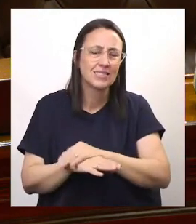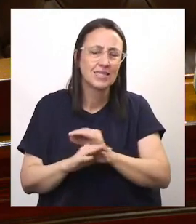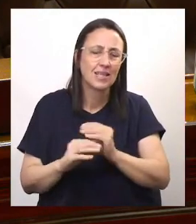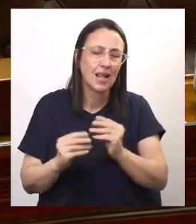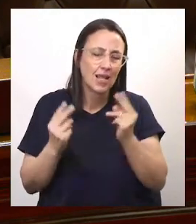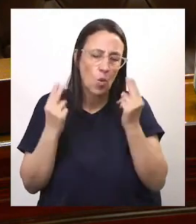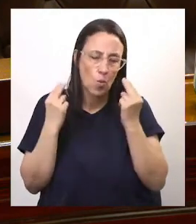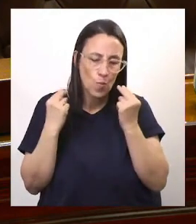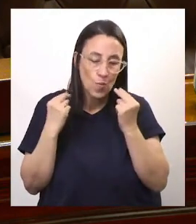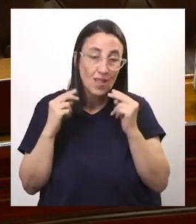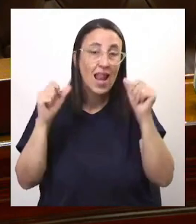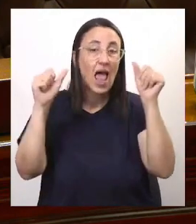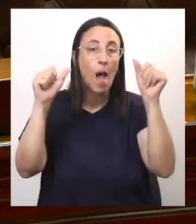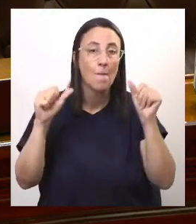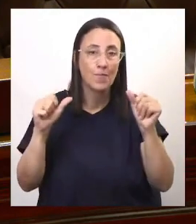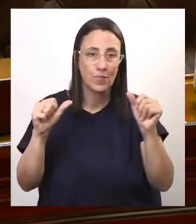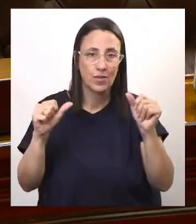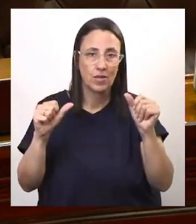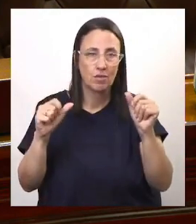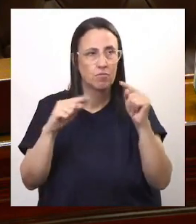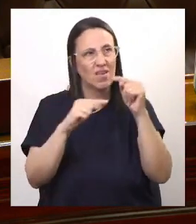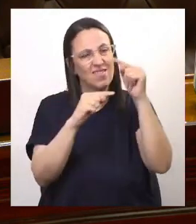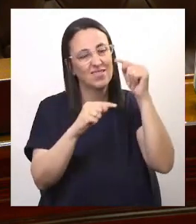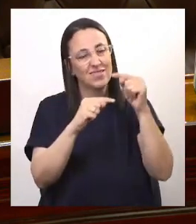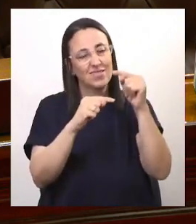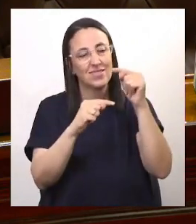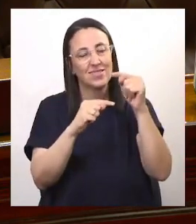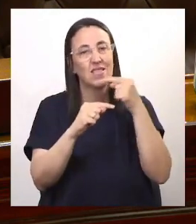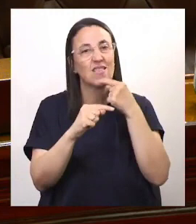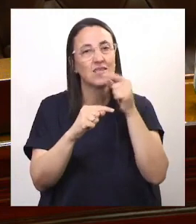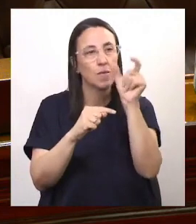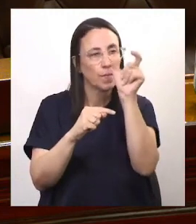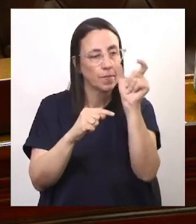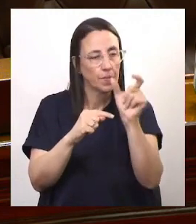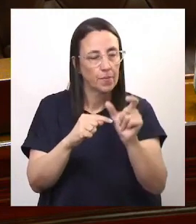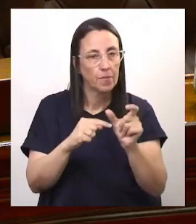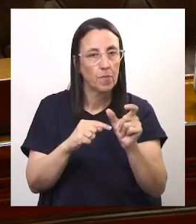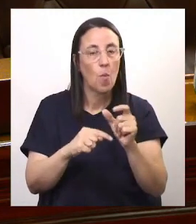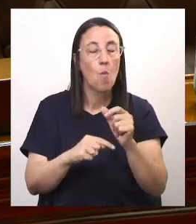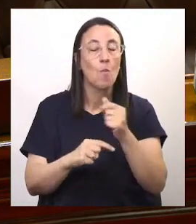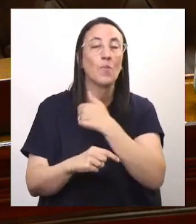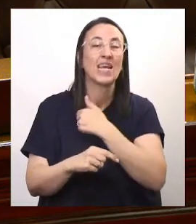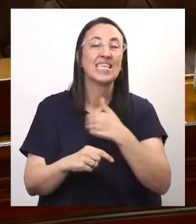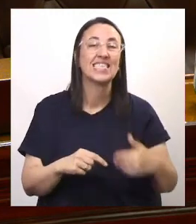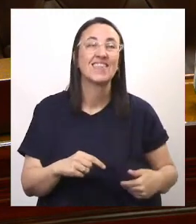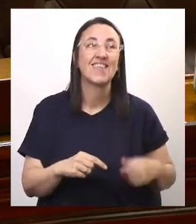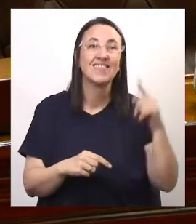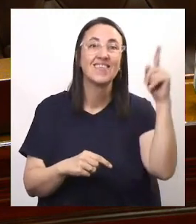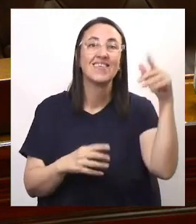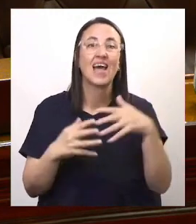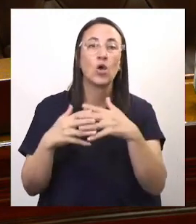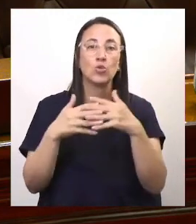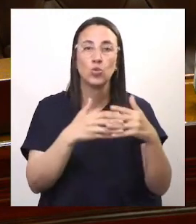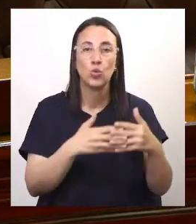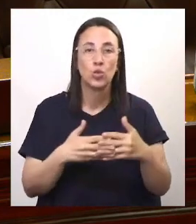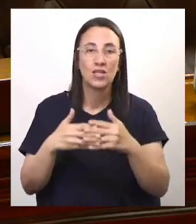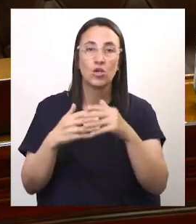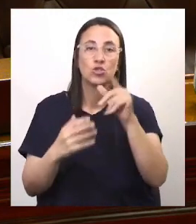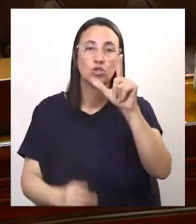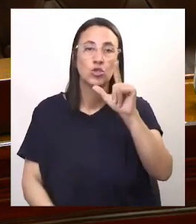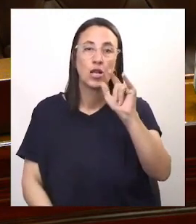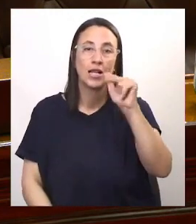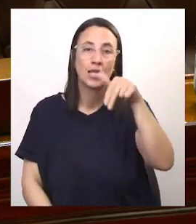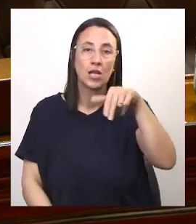un relativamente corto discurso de un presidente norteamericano, Abraham Lincoln.